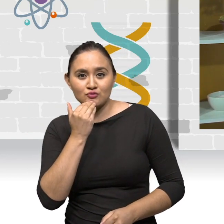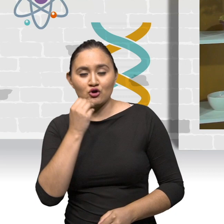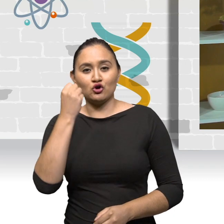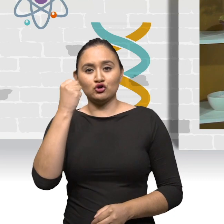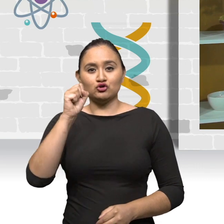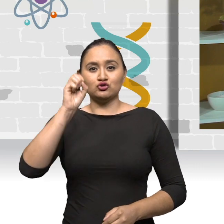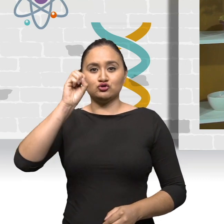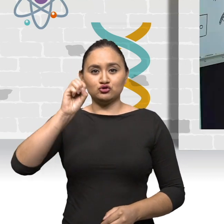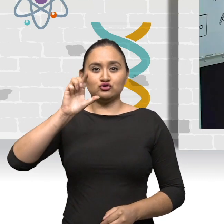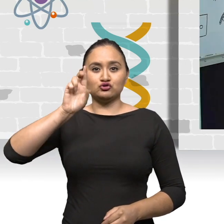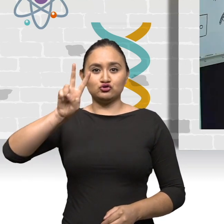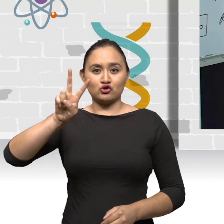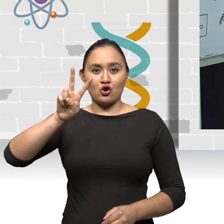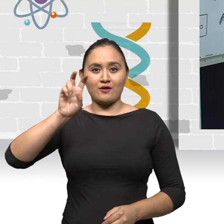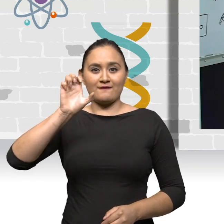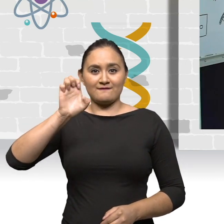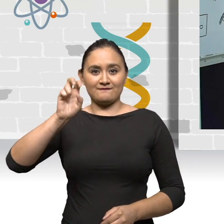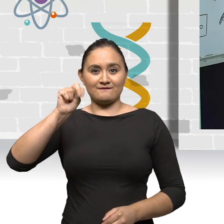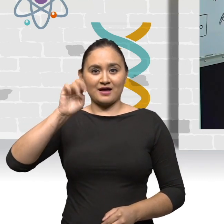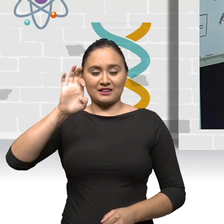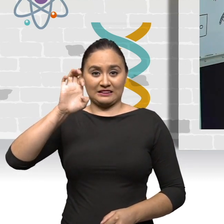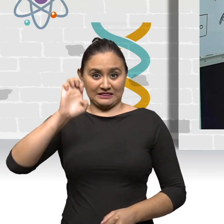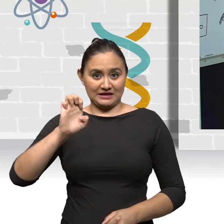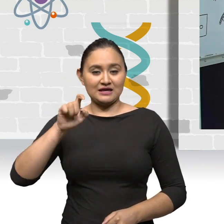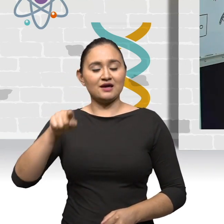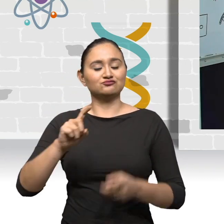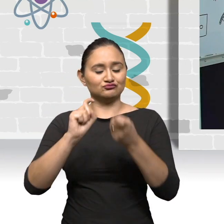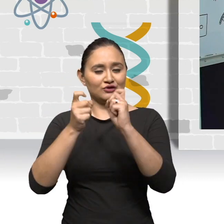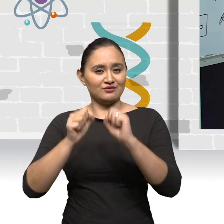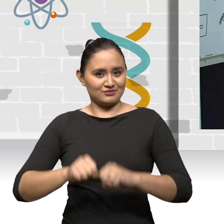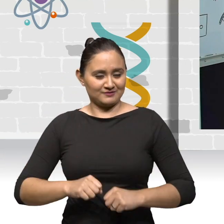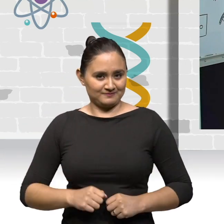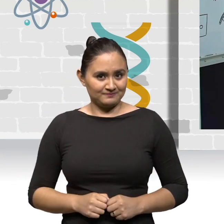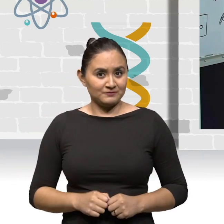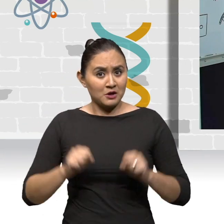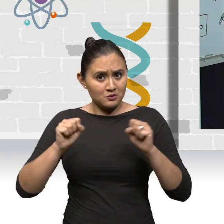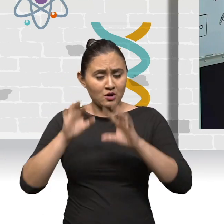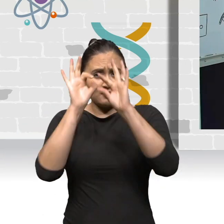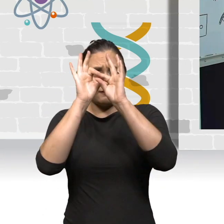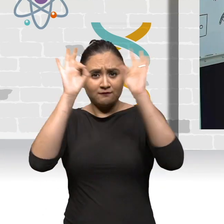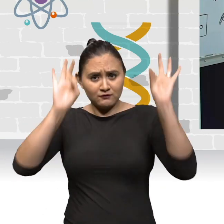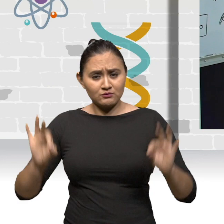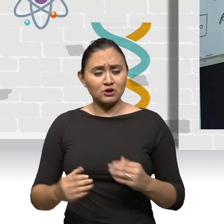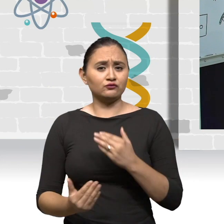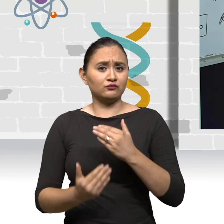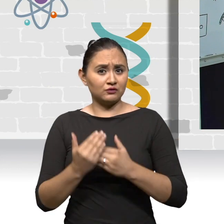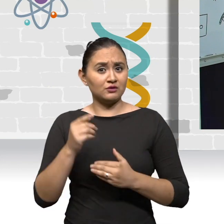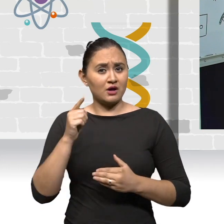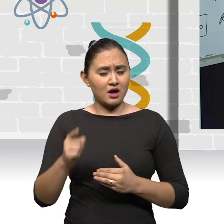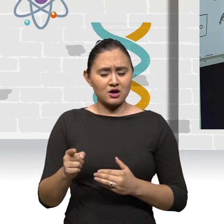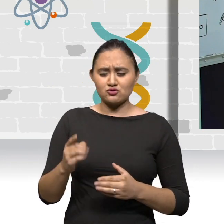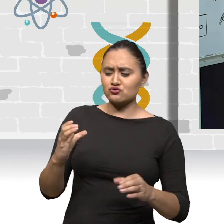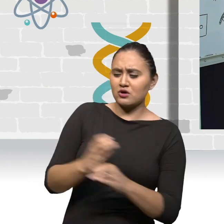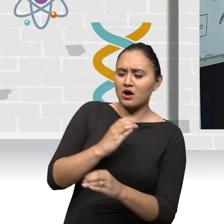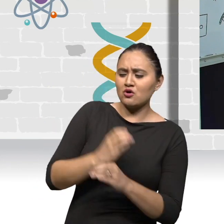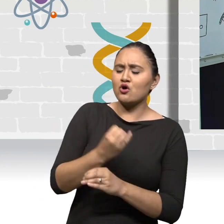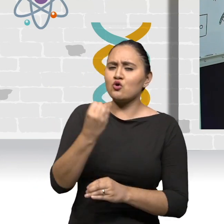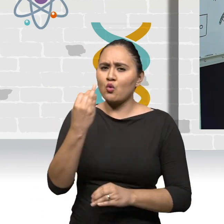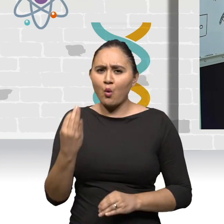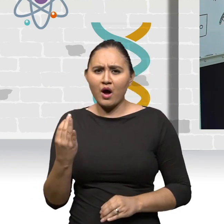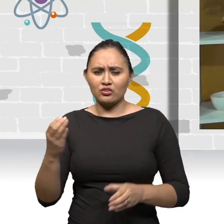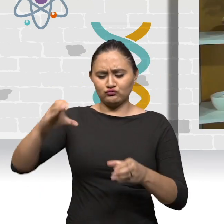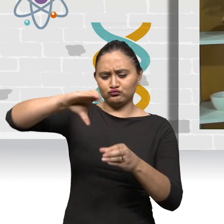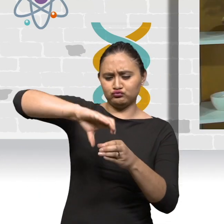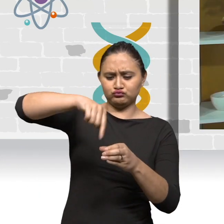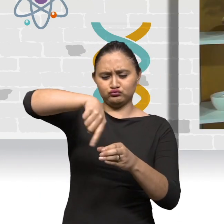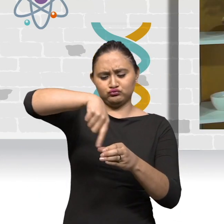la cantidad de solvente. Sabiendo esto, podemos deducir ecuaciones sencillas y así podemos determinar la cantidad de solvente que